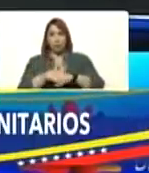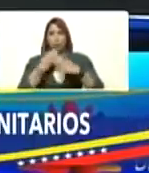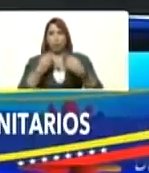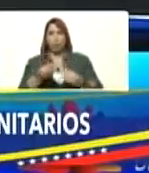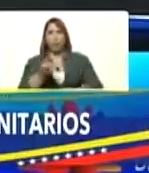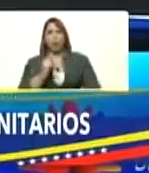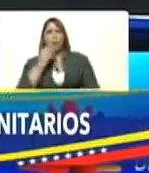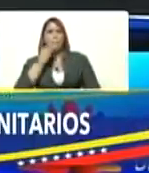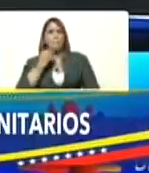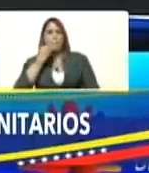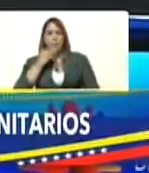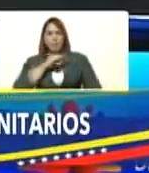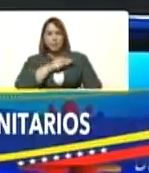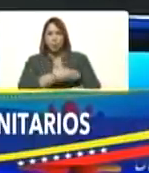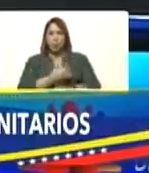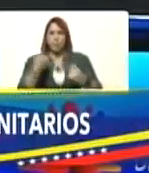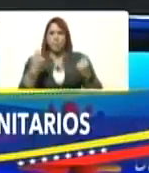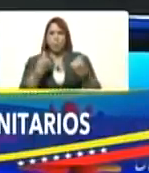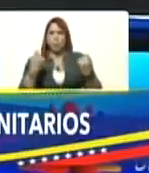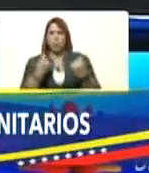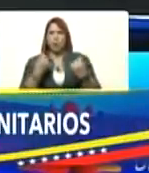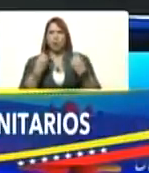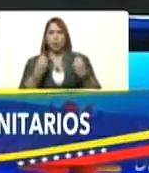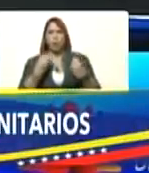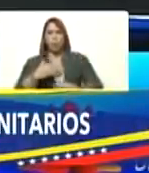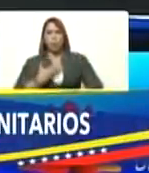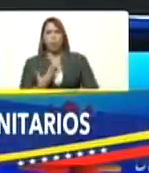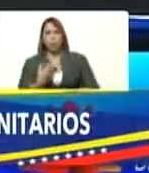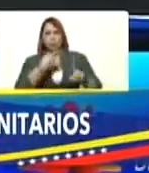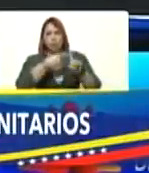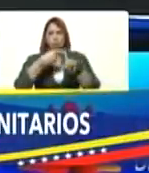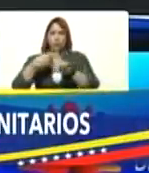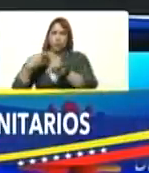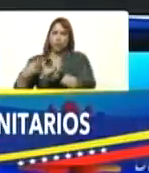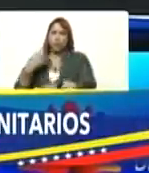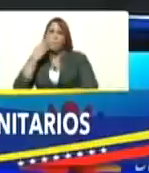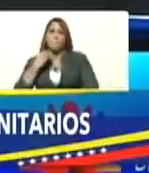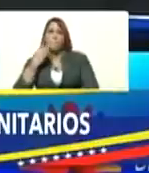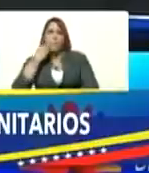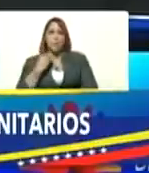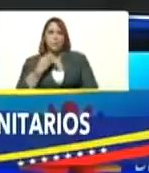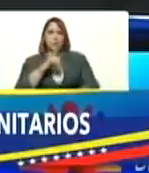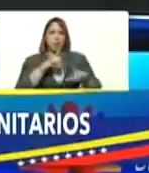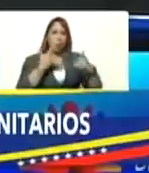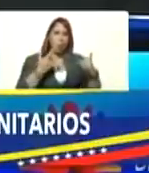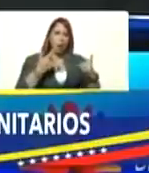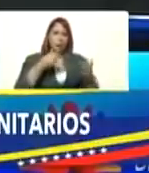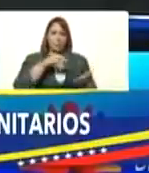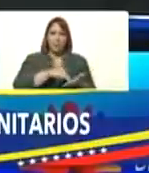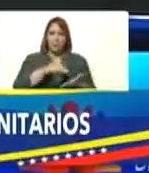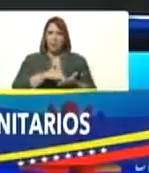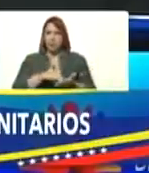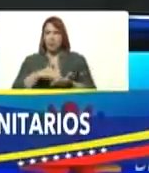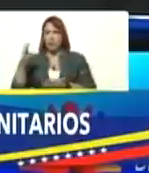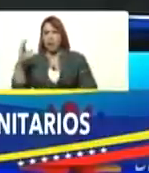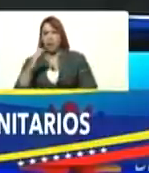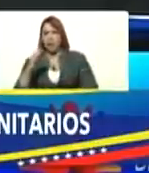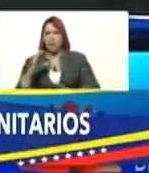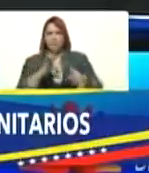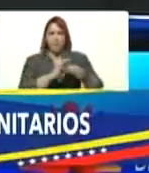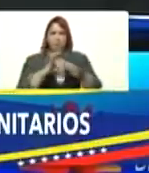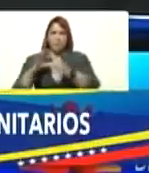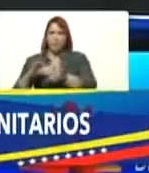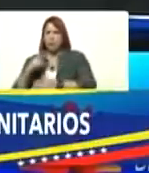la experiencia del poder popular? ¿Cómo podemos sumar experiencias entre La Guaira, Miranda, Caracas? Dímelo